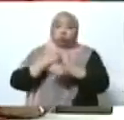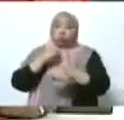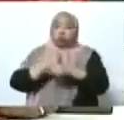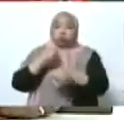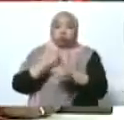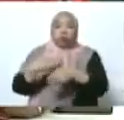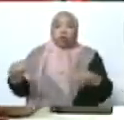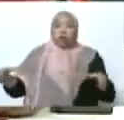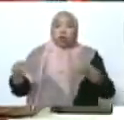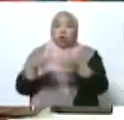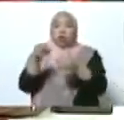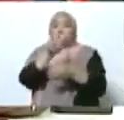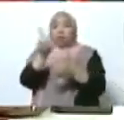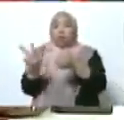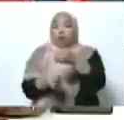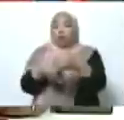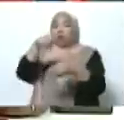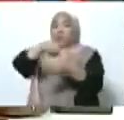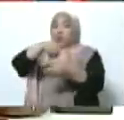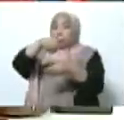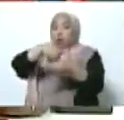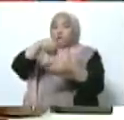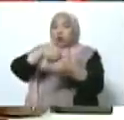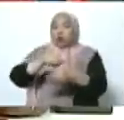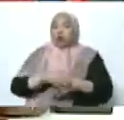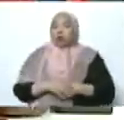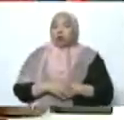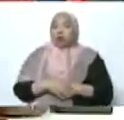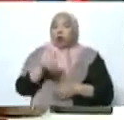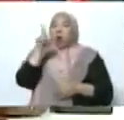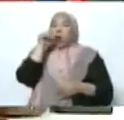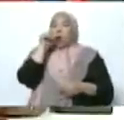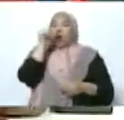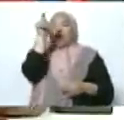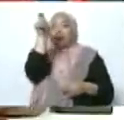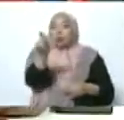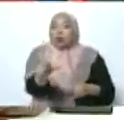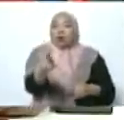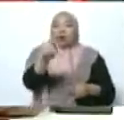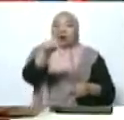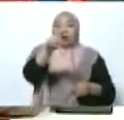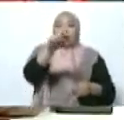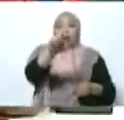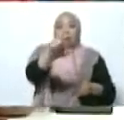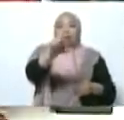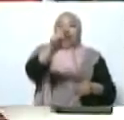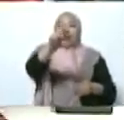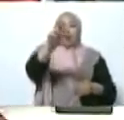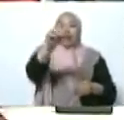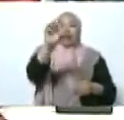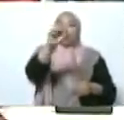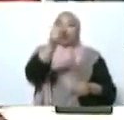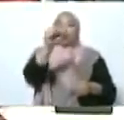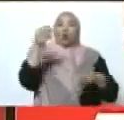León Heredia, la propuesta es que el compañero Pedro Infante, a partir de este momento, asuma esa responsabilidad